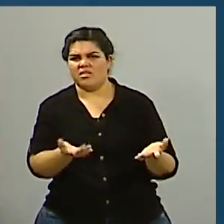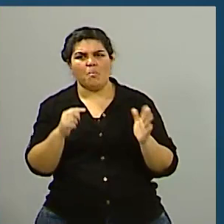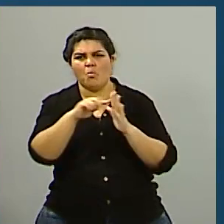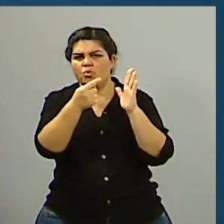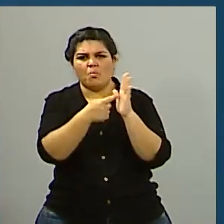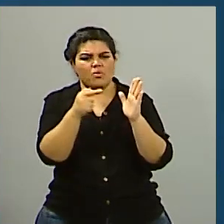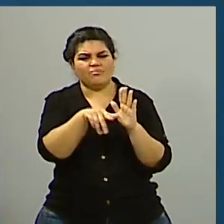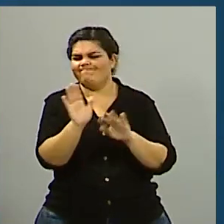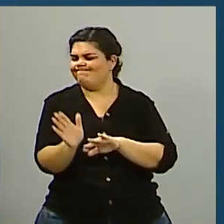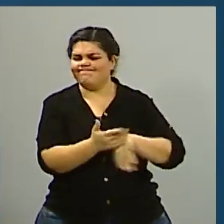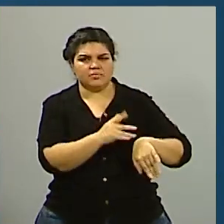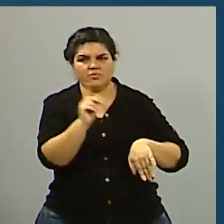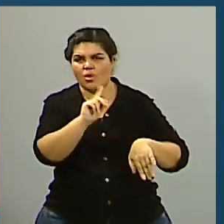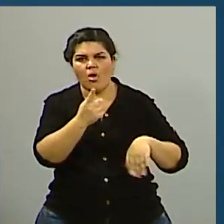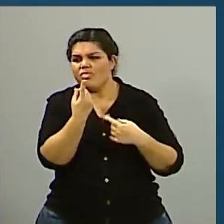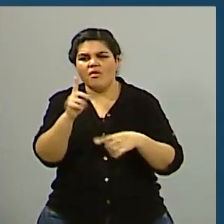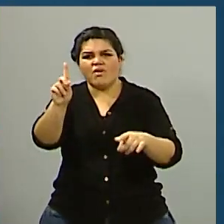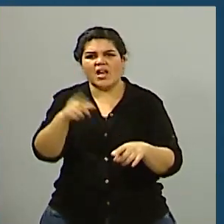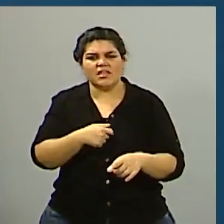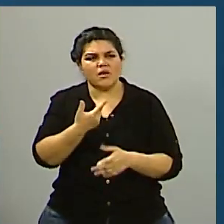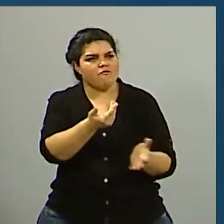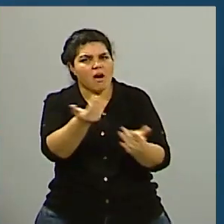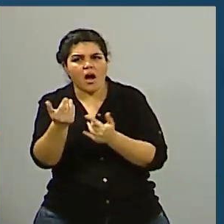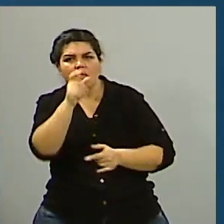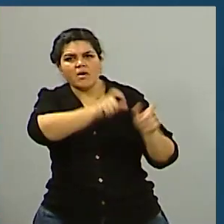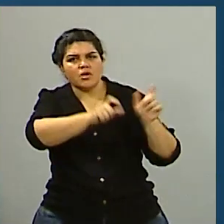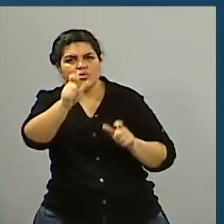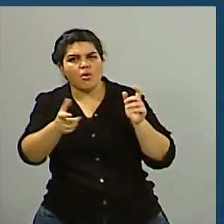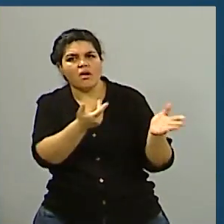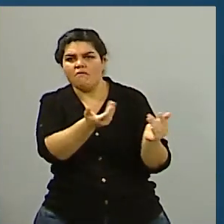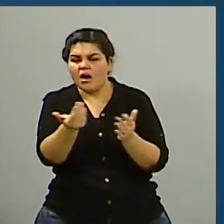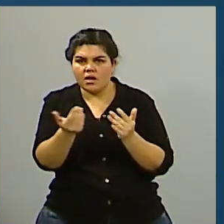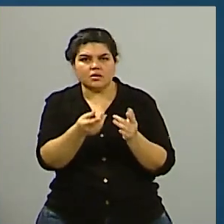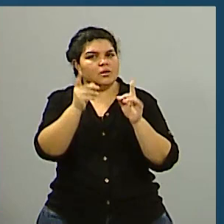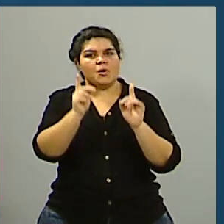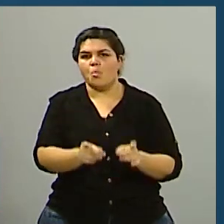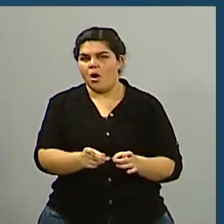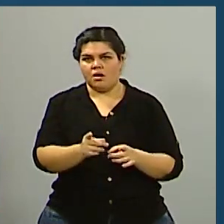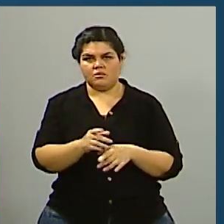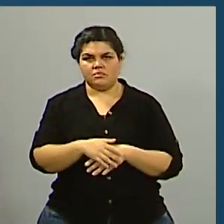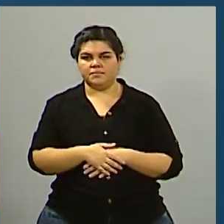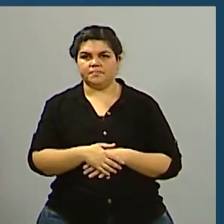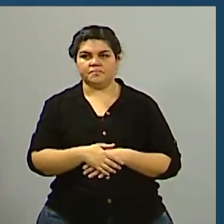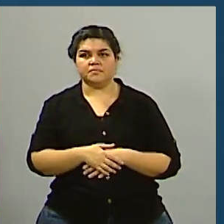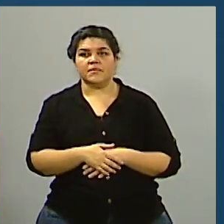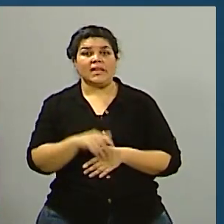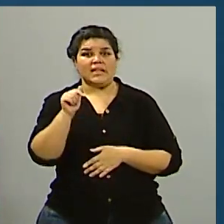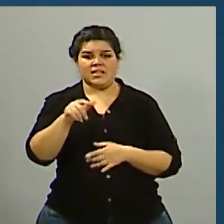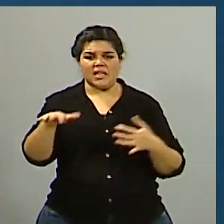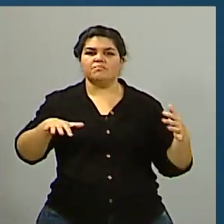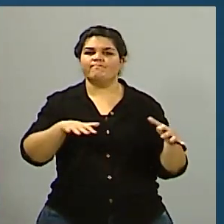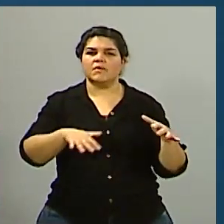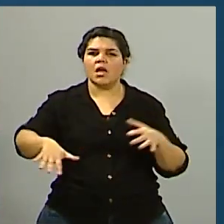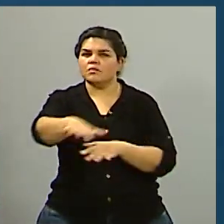posibilidades, ¿no es cierto? De rentabilidad, de inversión, de demanda de mano de obra, de demanda de productos, etcétera. Es un universo que